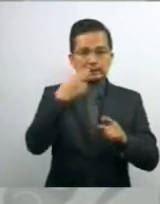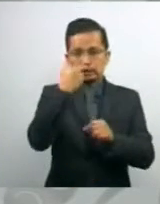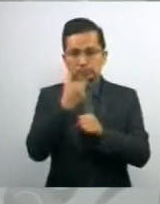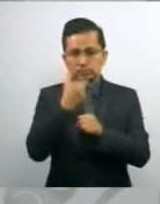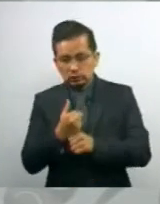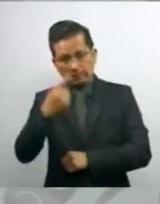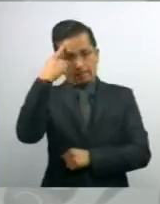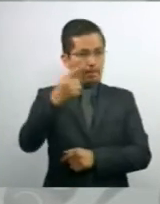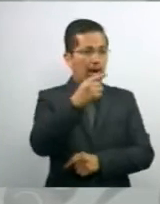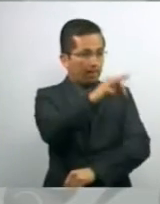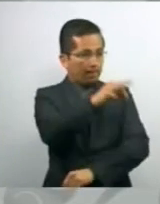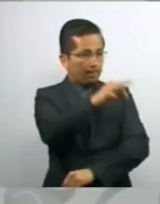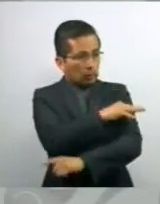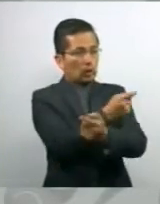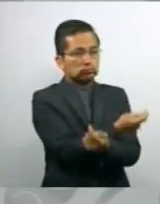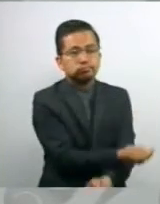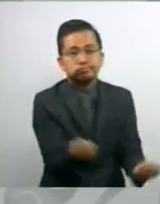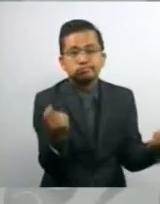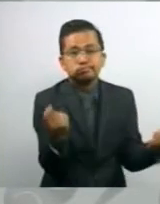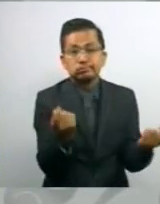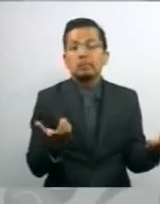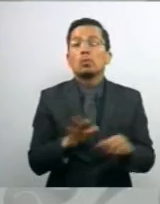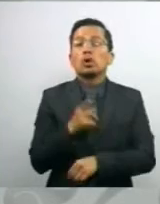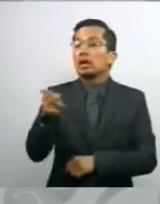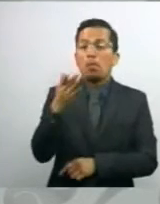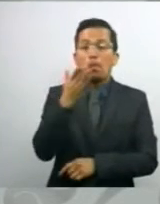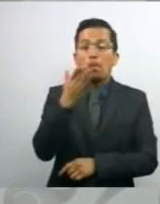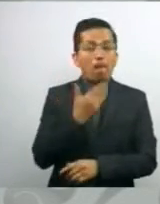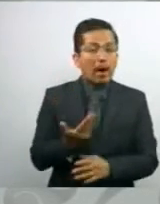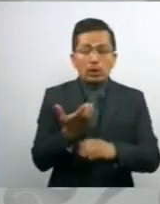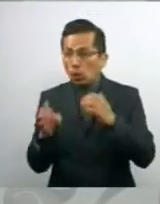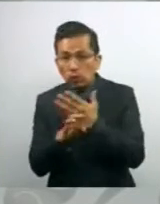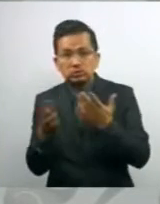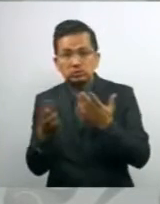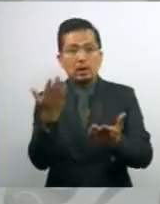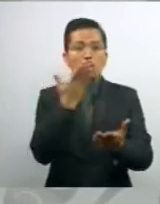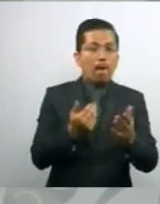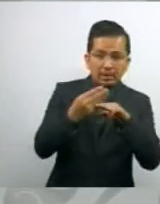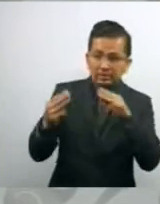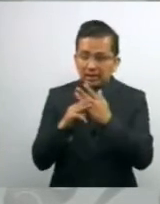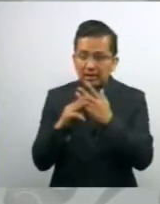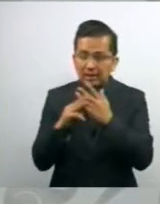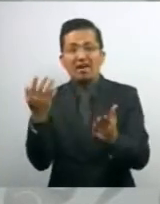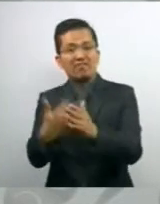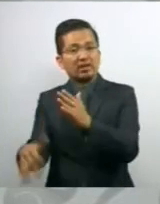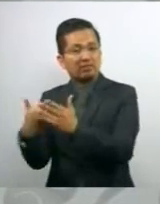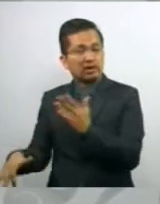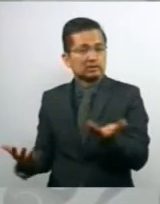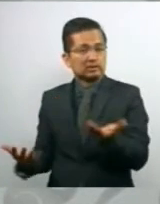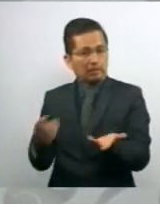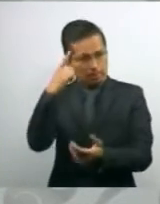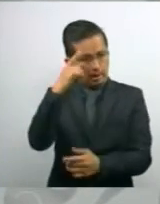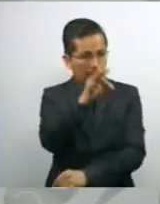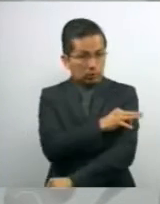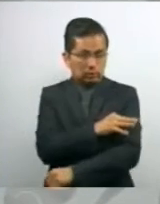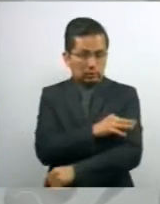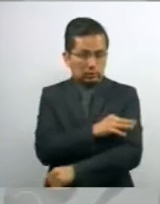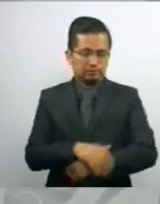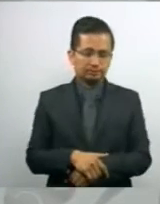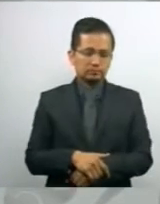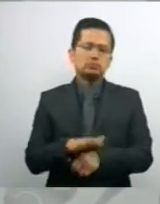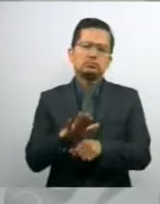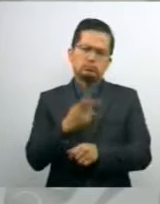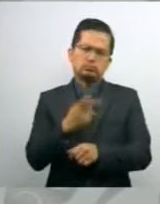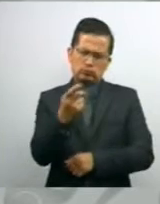Nacional de Vacunación que por no tener los insumos y por no tener el abasto suficiente. Por eso pido el voto